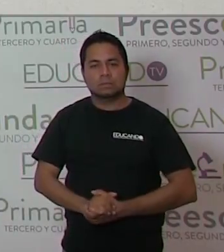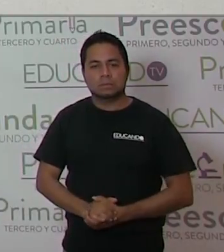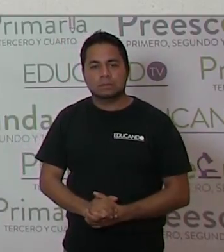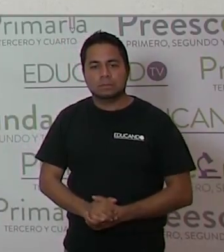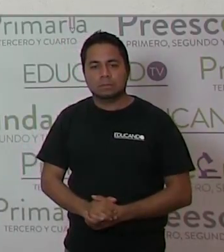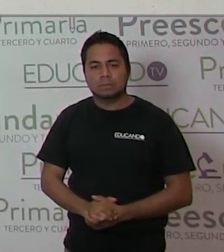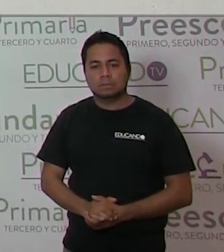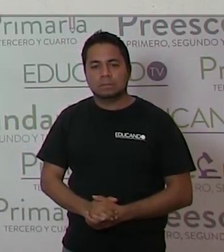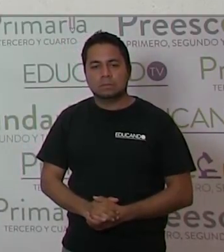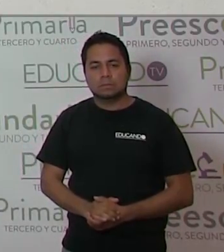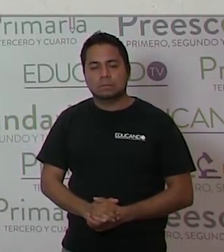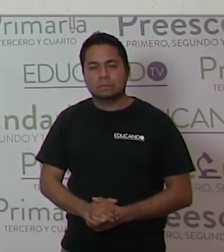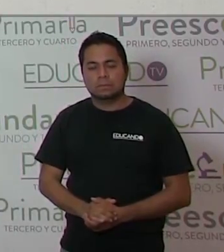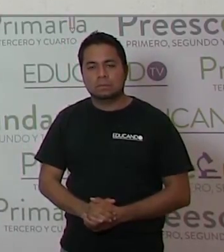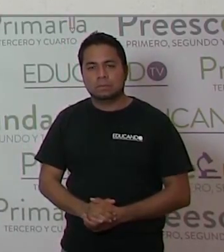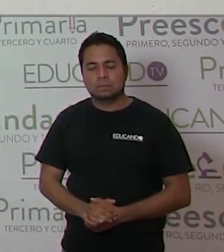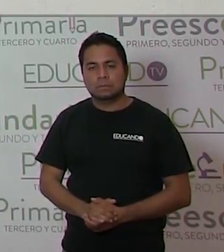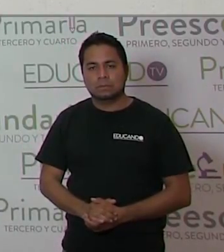100.48.